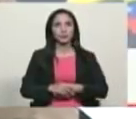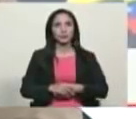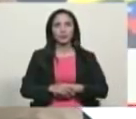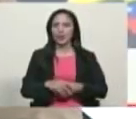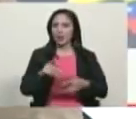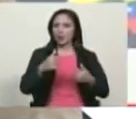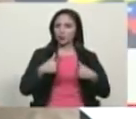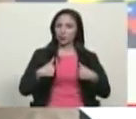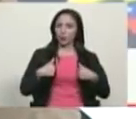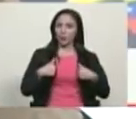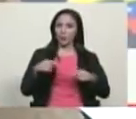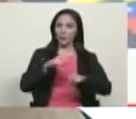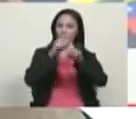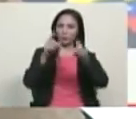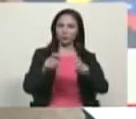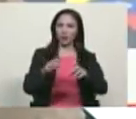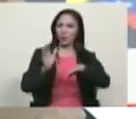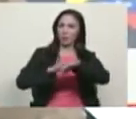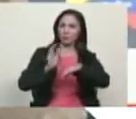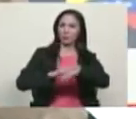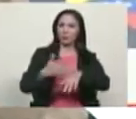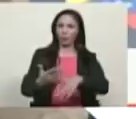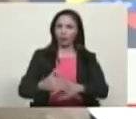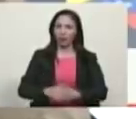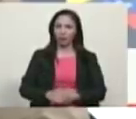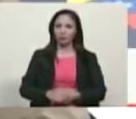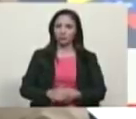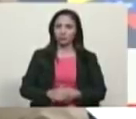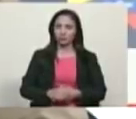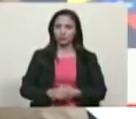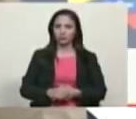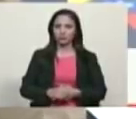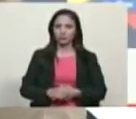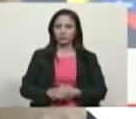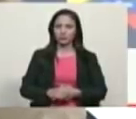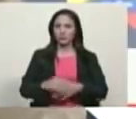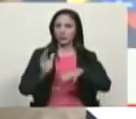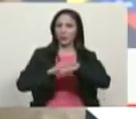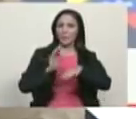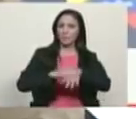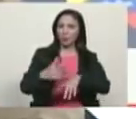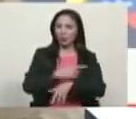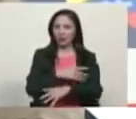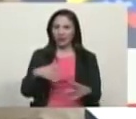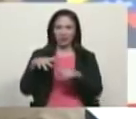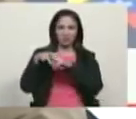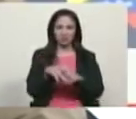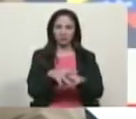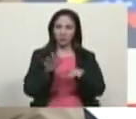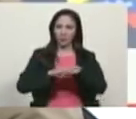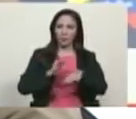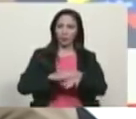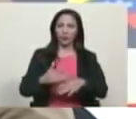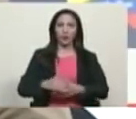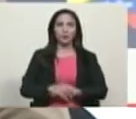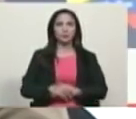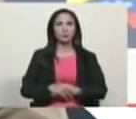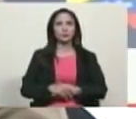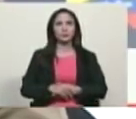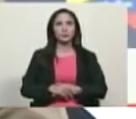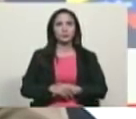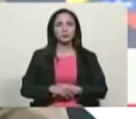¿cuál es la causa Belis? Se llama causa Belis, ¿verdad? Casus Belli. Causus